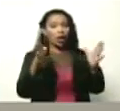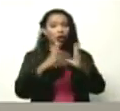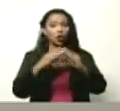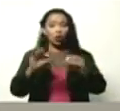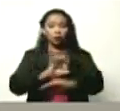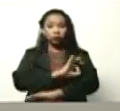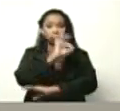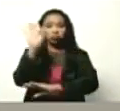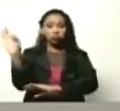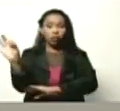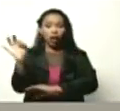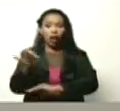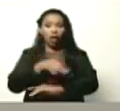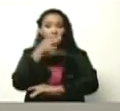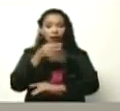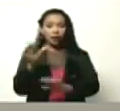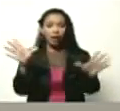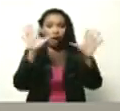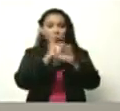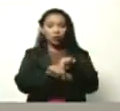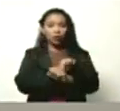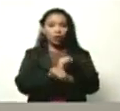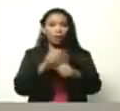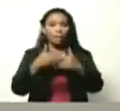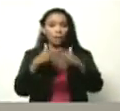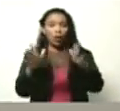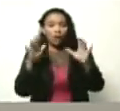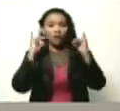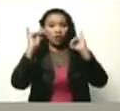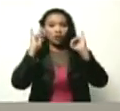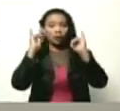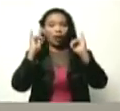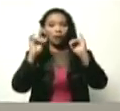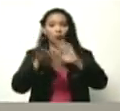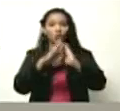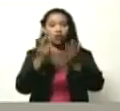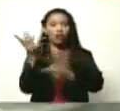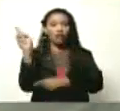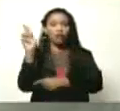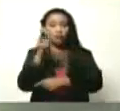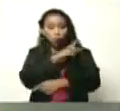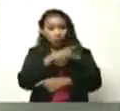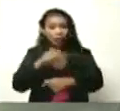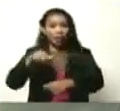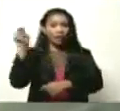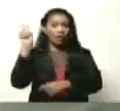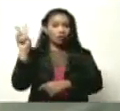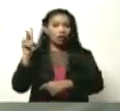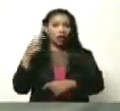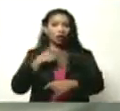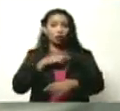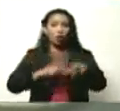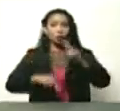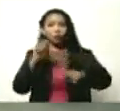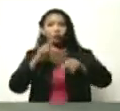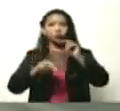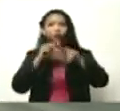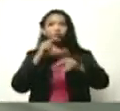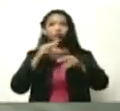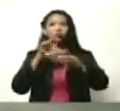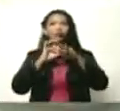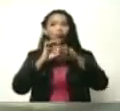y parte de la noche en la inauguración del Festival Mundial de Poesía de Venezuela. Creo que vamos a construir procesos de